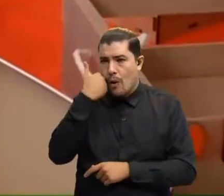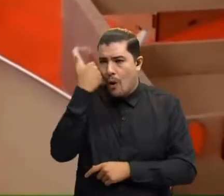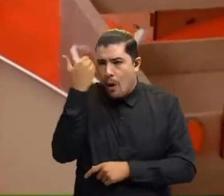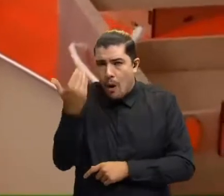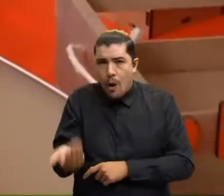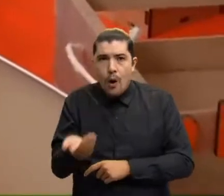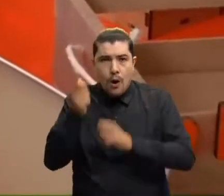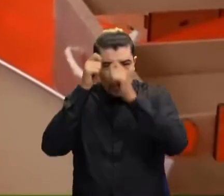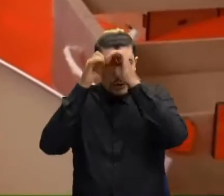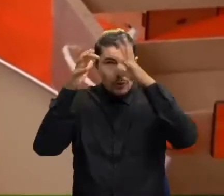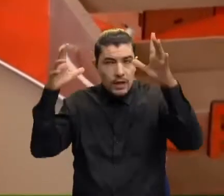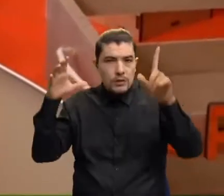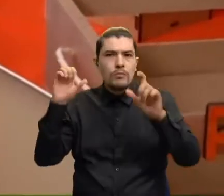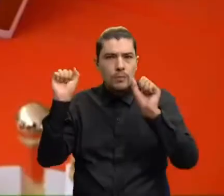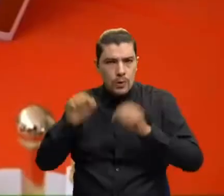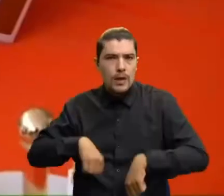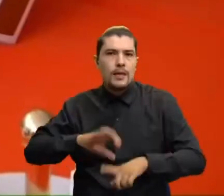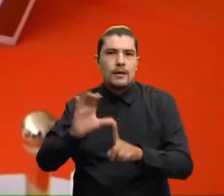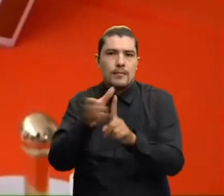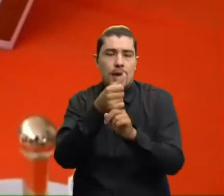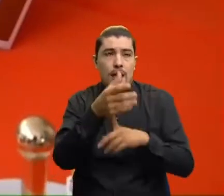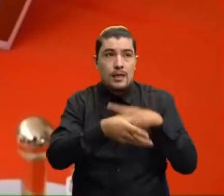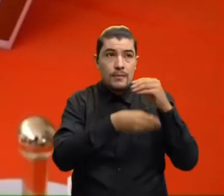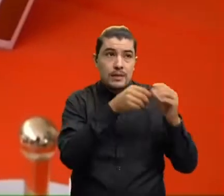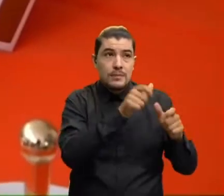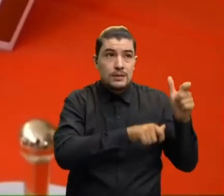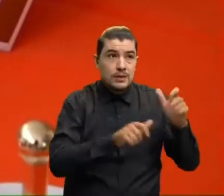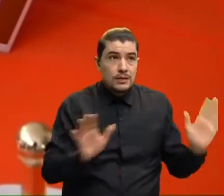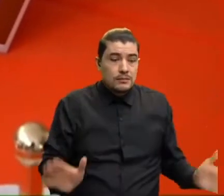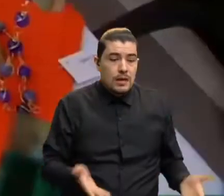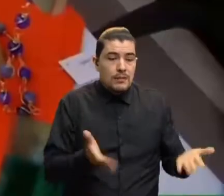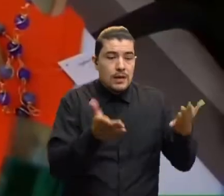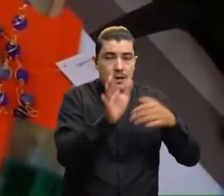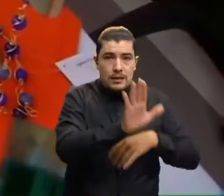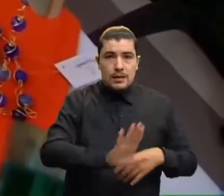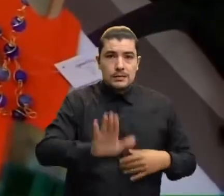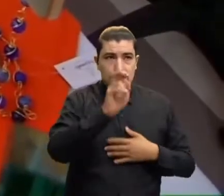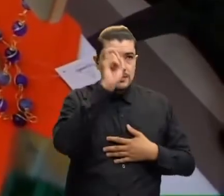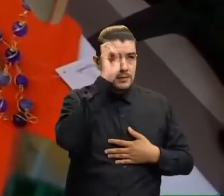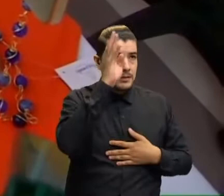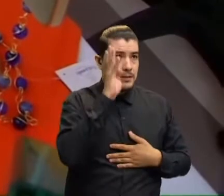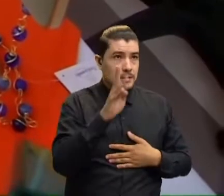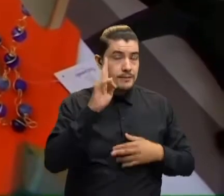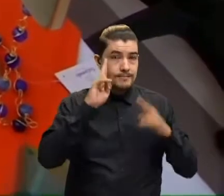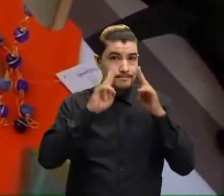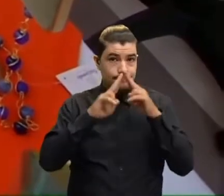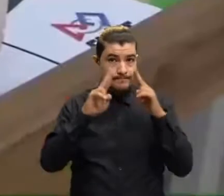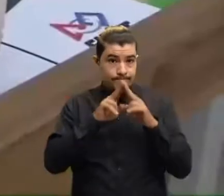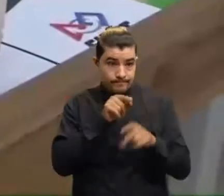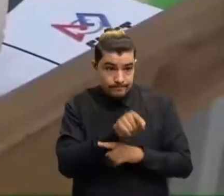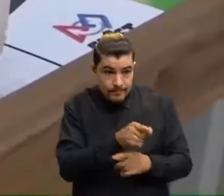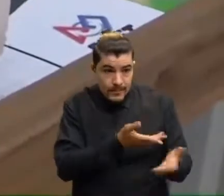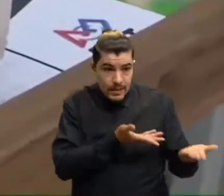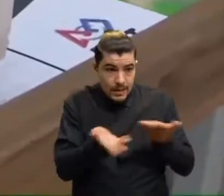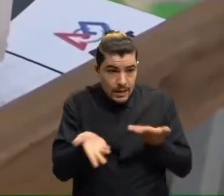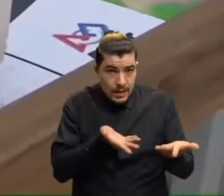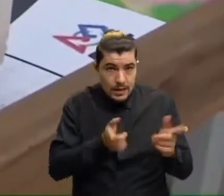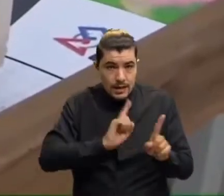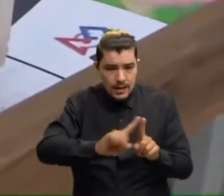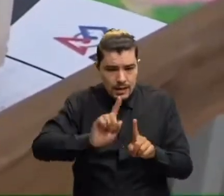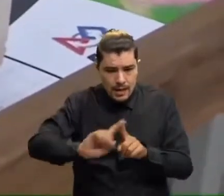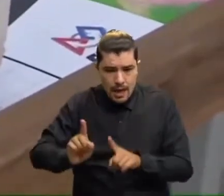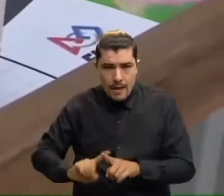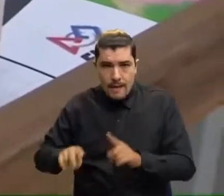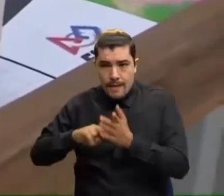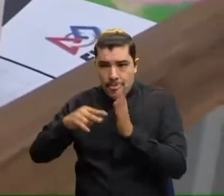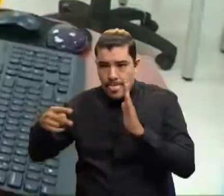pero también de los emprendedores de Norte de Santander. Vemos cómo a través de los servicios que se van a ofrecer en